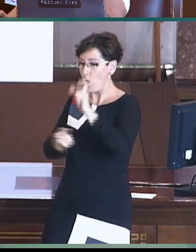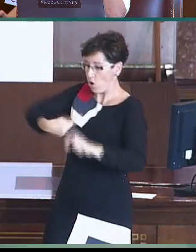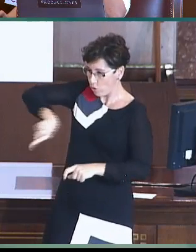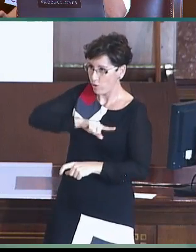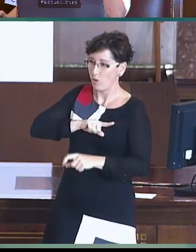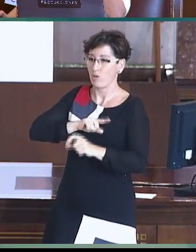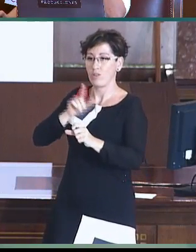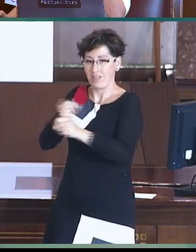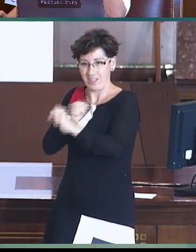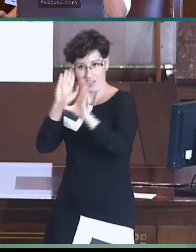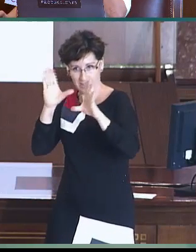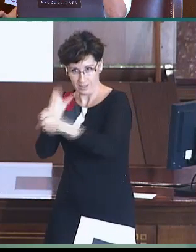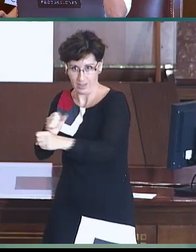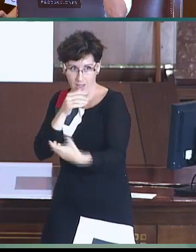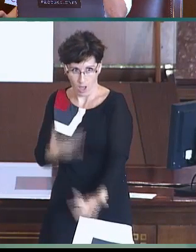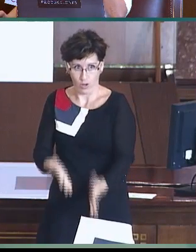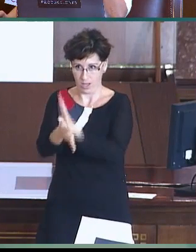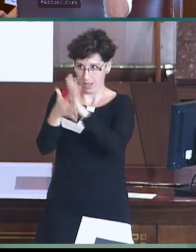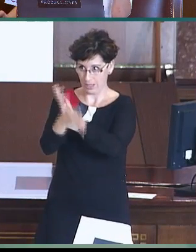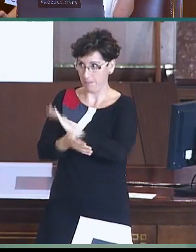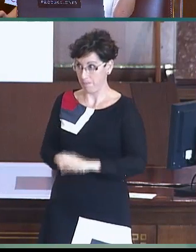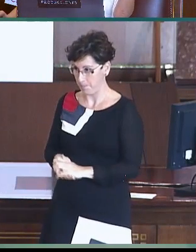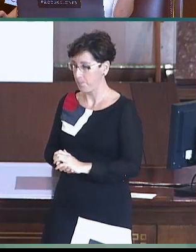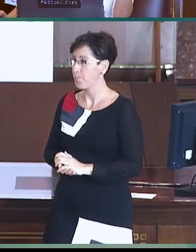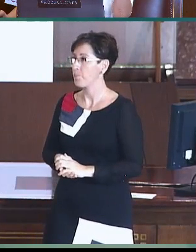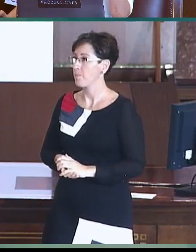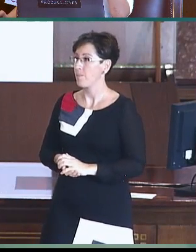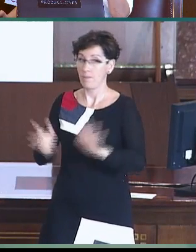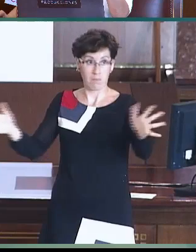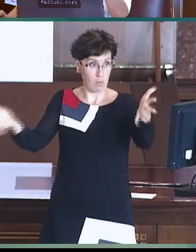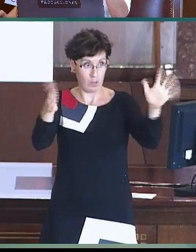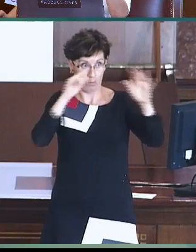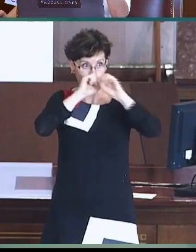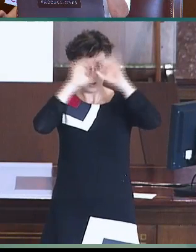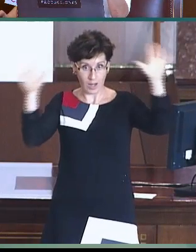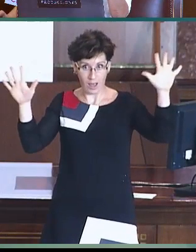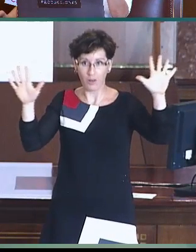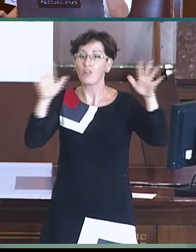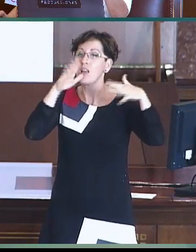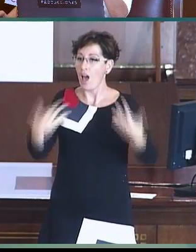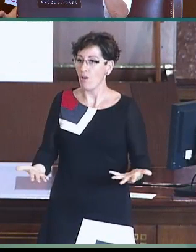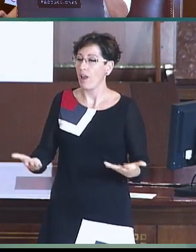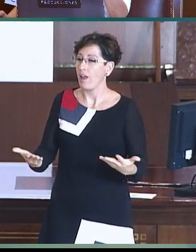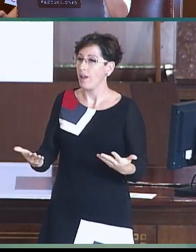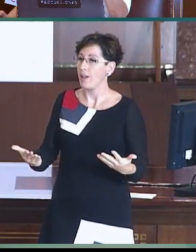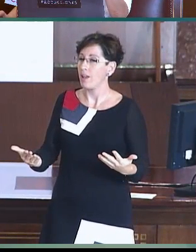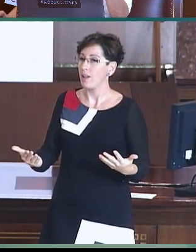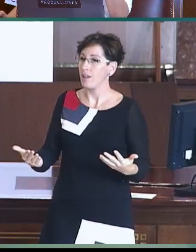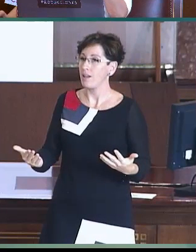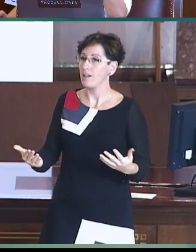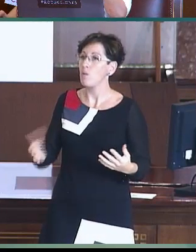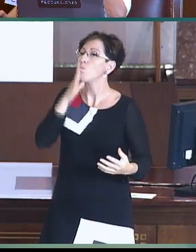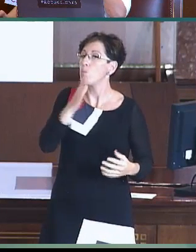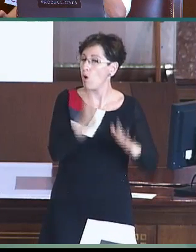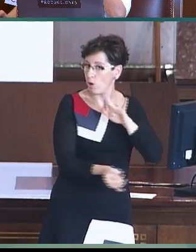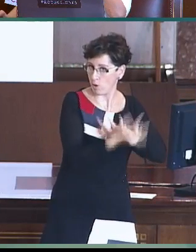hacer referencia. Este es el contexto, pero la motivación que tenemos, como ya he un poco enumerado, he